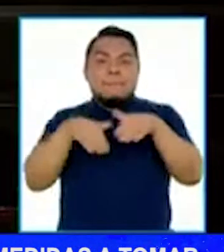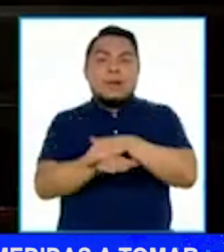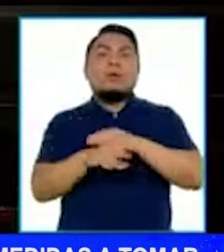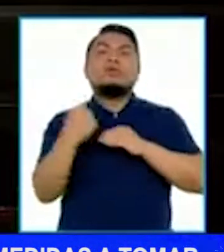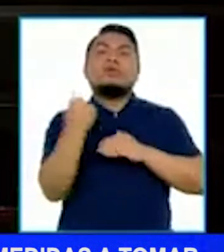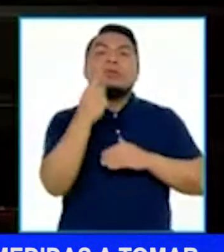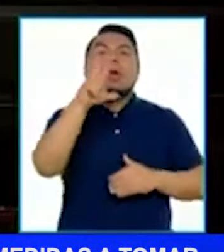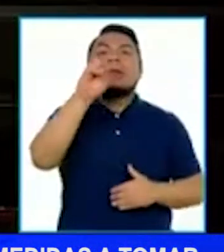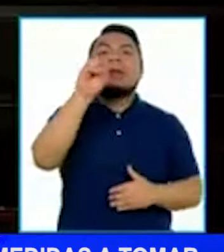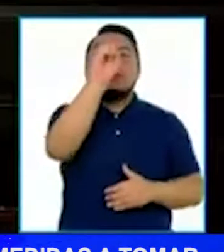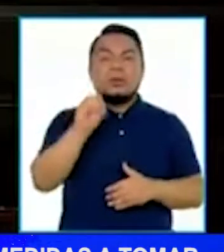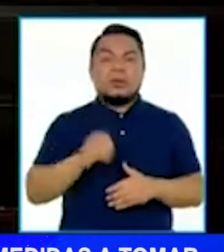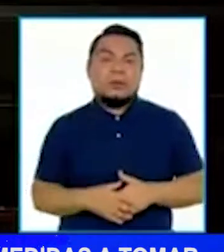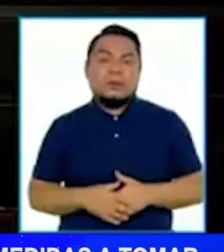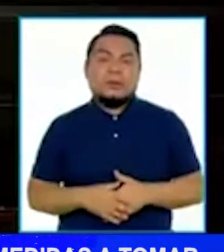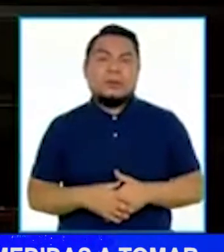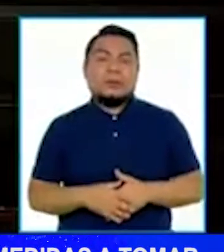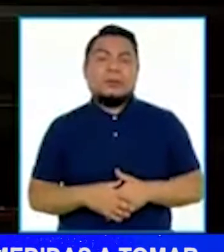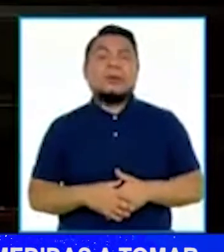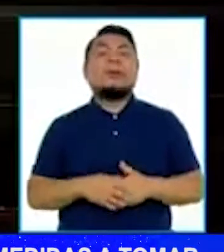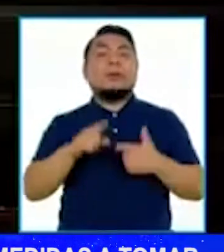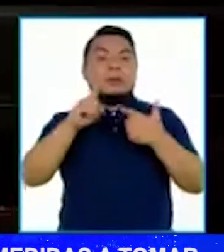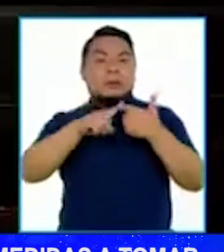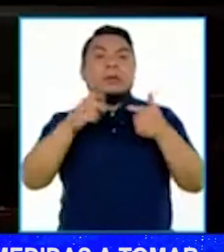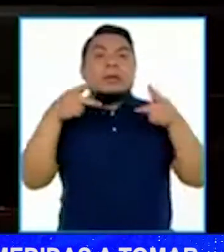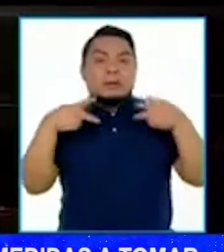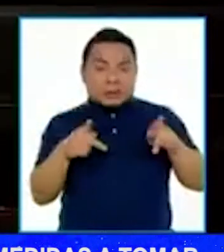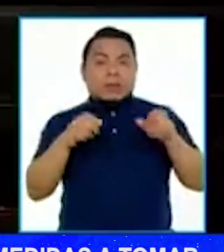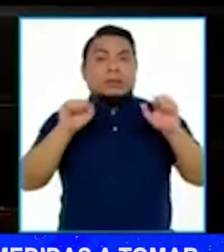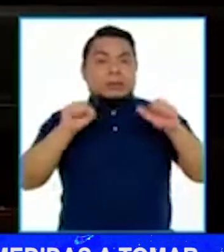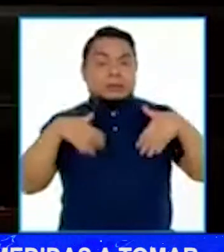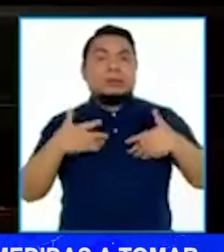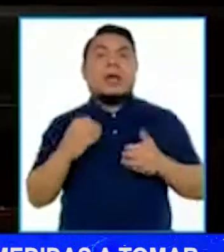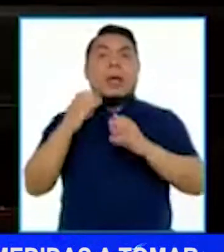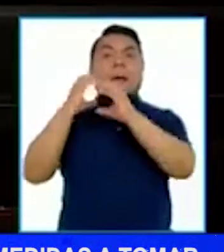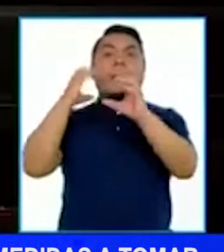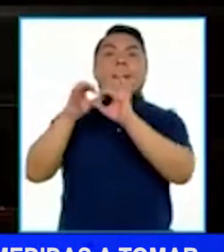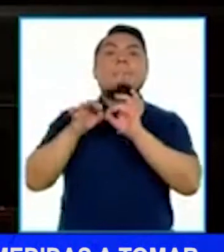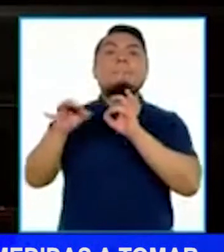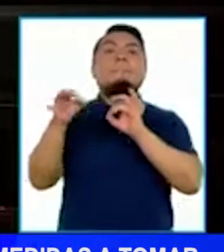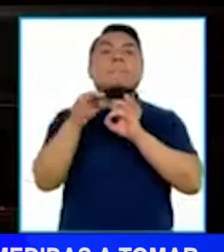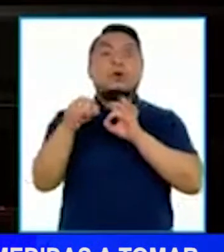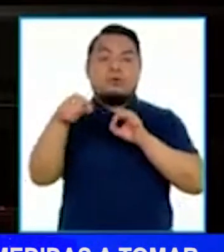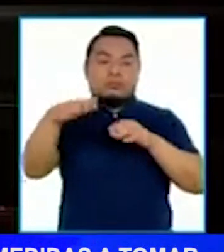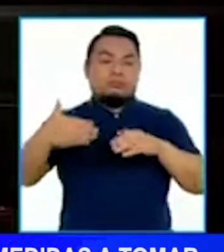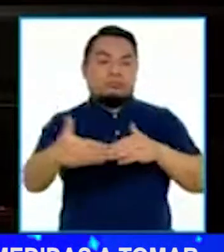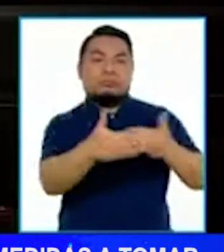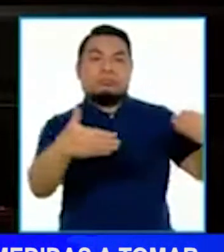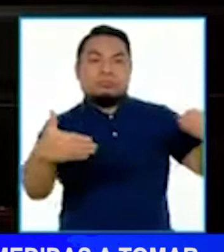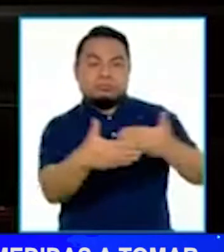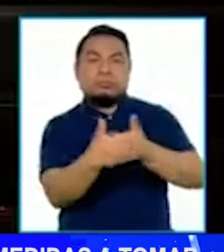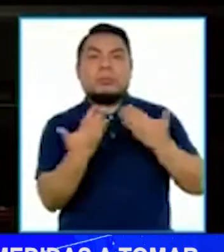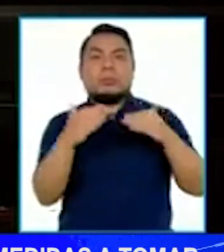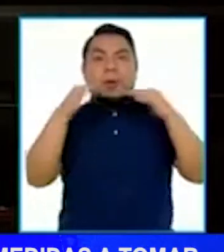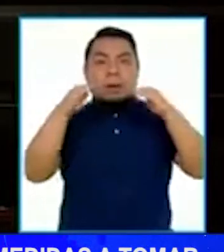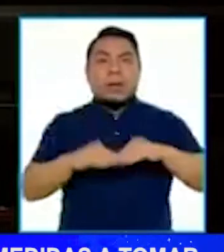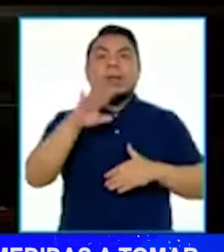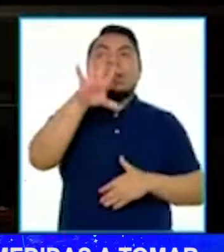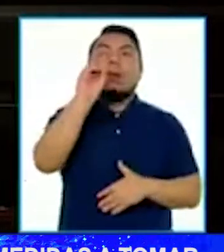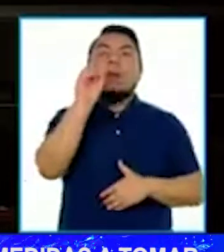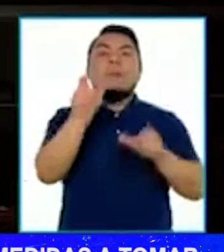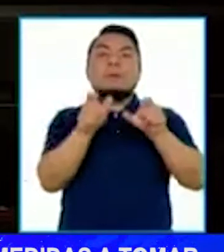del 30%. Se permite el transporte interprovincial terrestre con un aforo